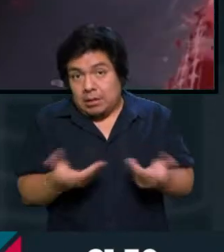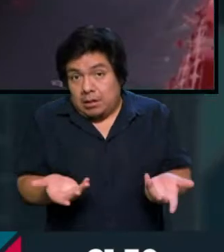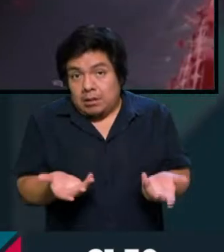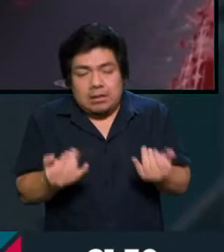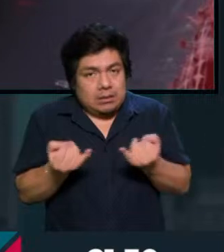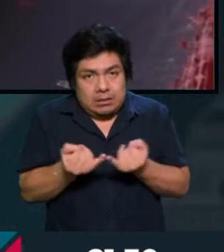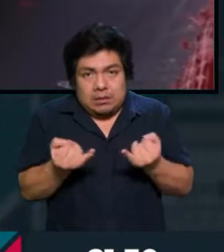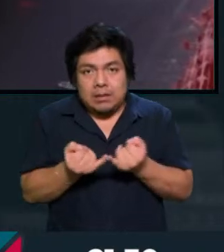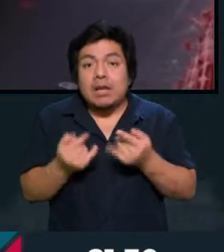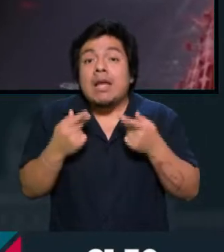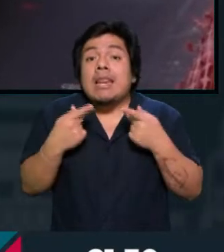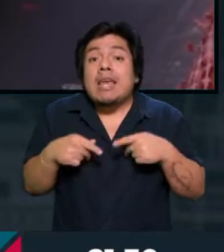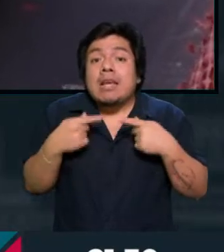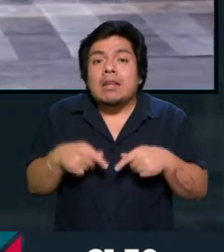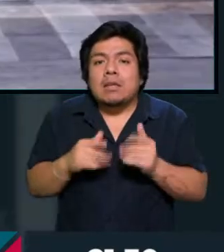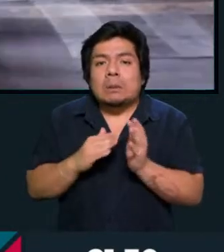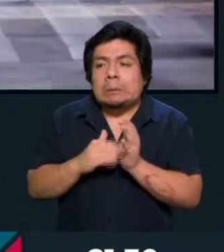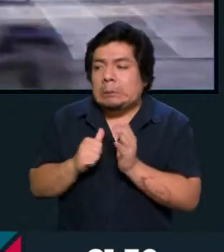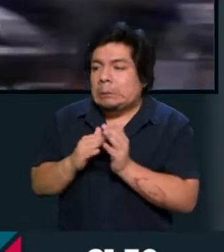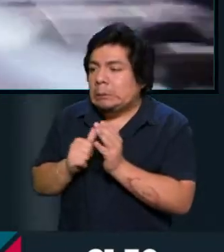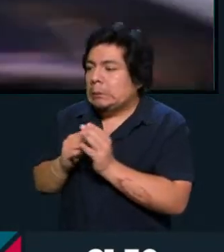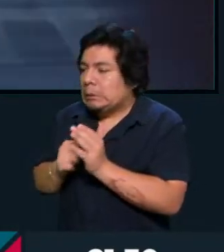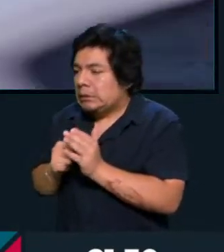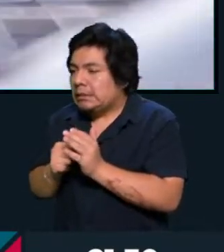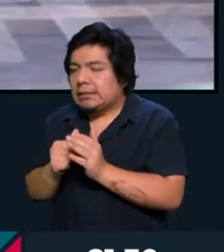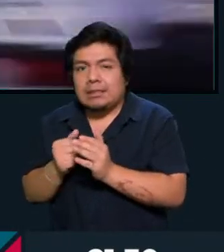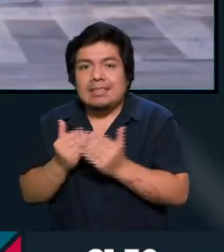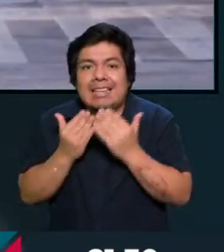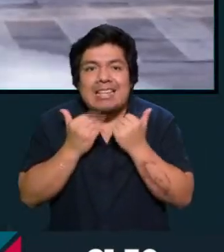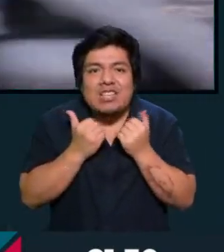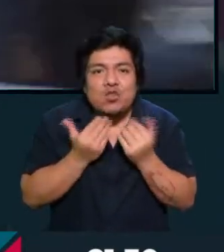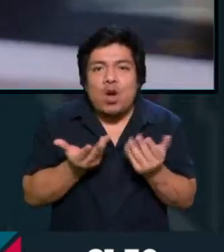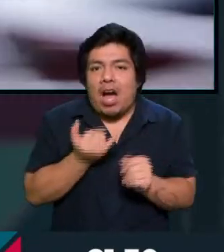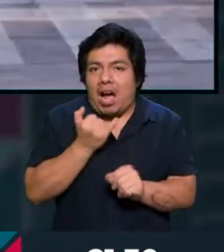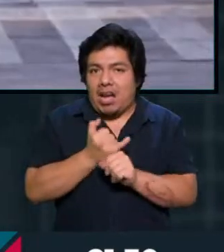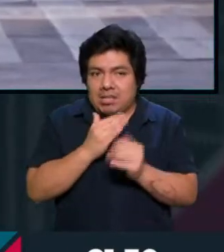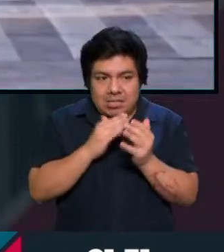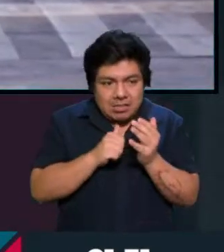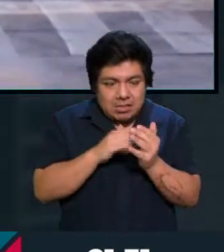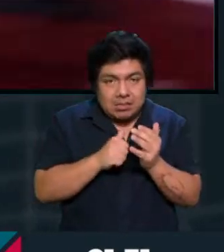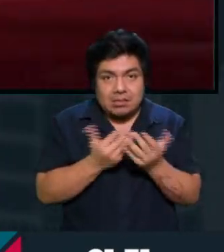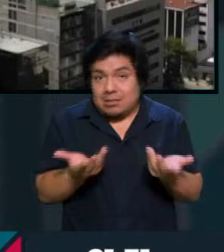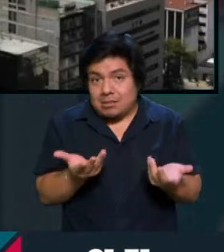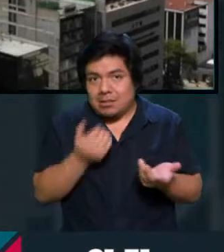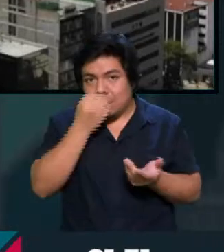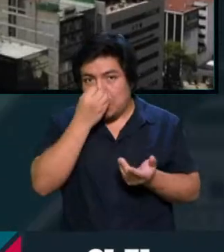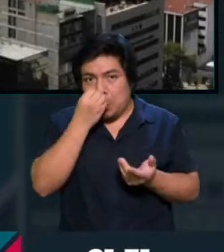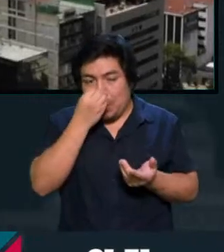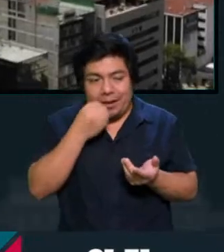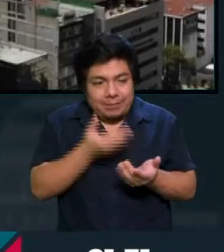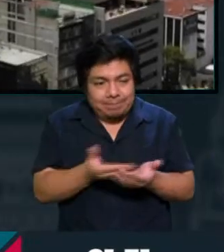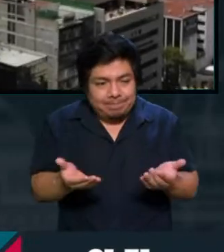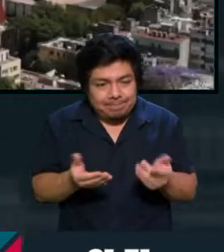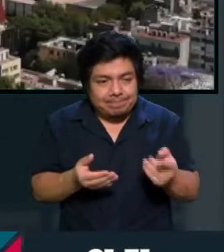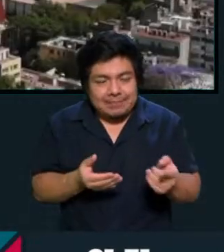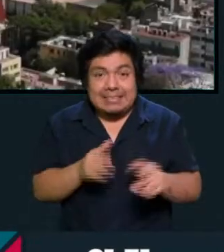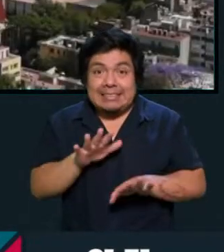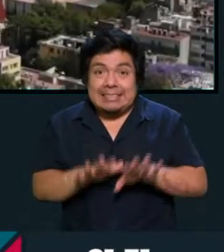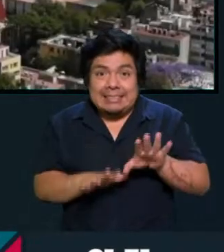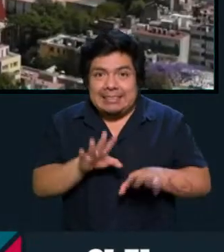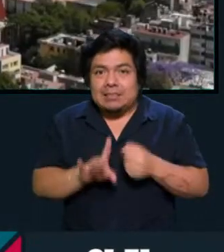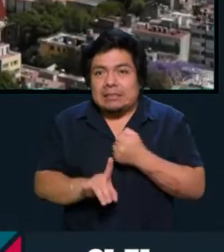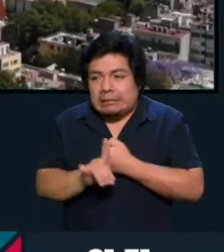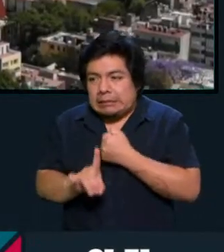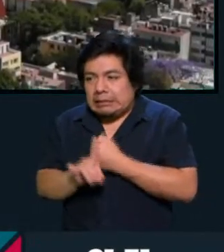la gente sin un documento se vuelve indocumentado, vaya, ¿no? Es literal. Y en ese sentido, esto afecta tanto